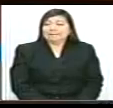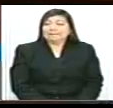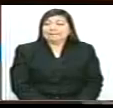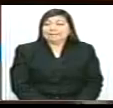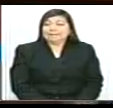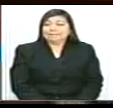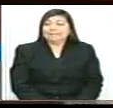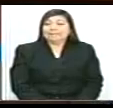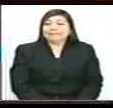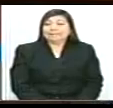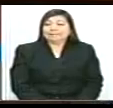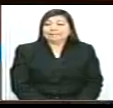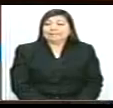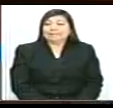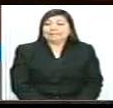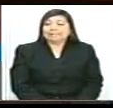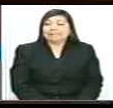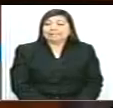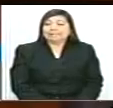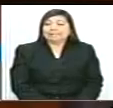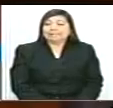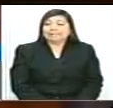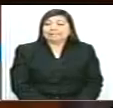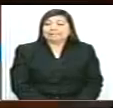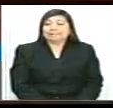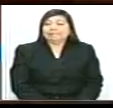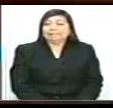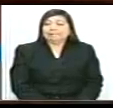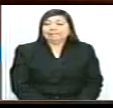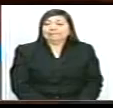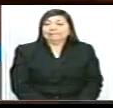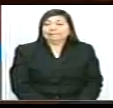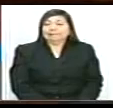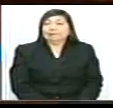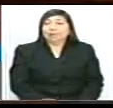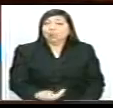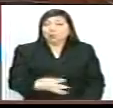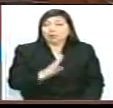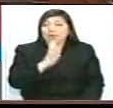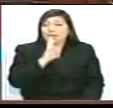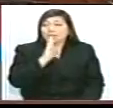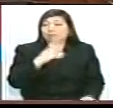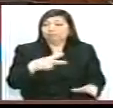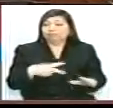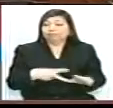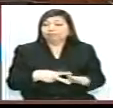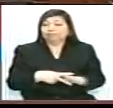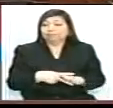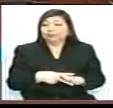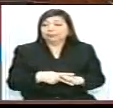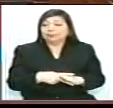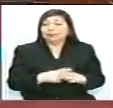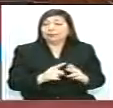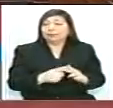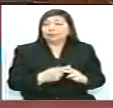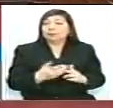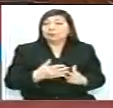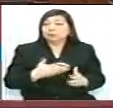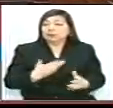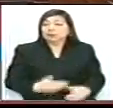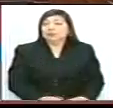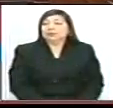Para que concluye con esta interrupción, presidente, las dos interrupciones. Les voy a agradecer que cuando van a dar las interrupciones sería el inicio para que